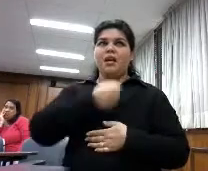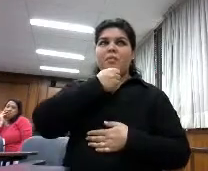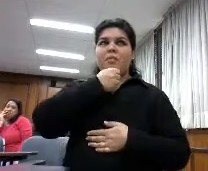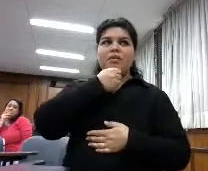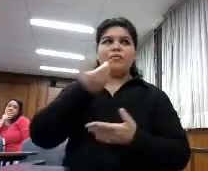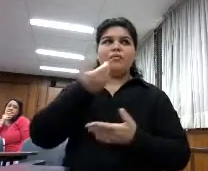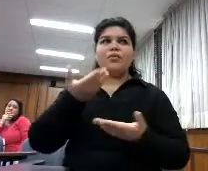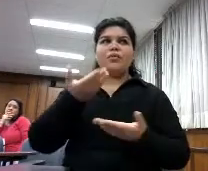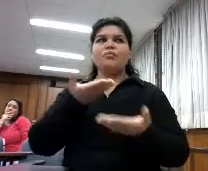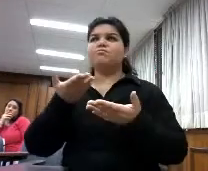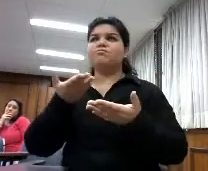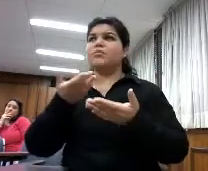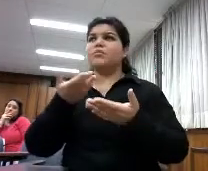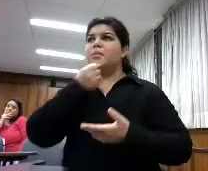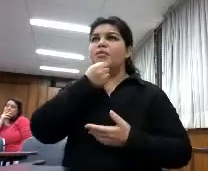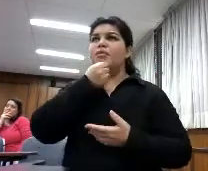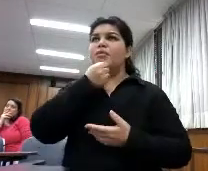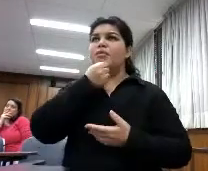Bueno,